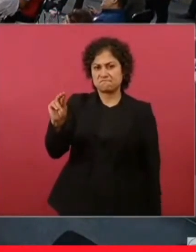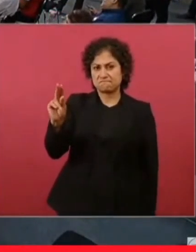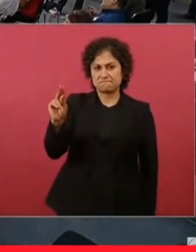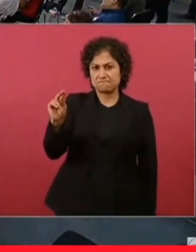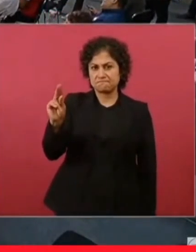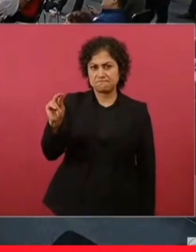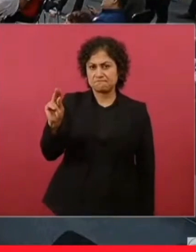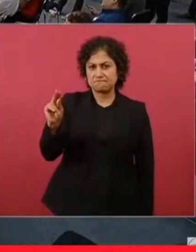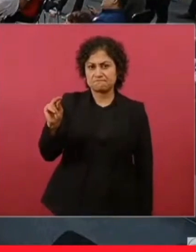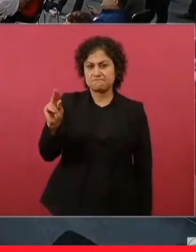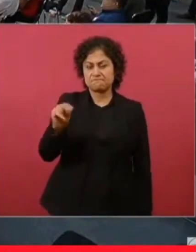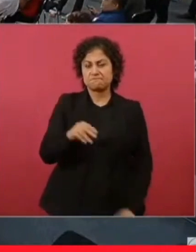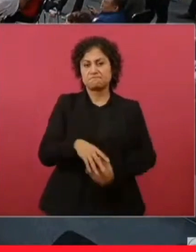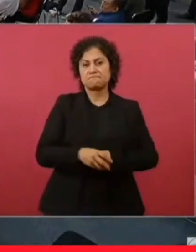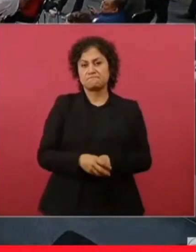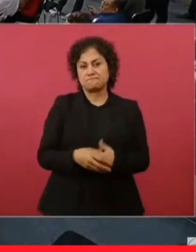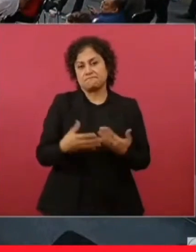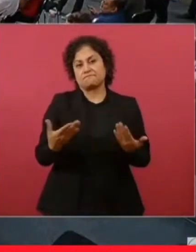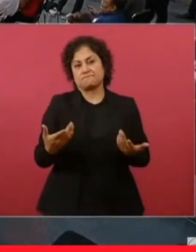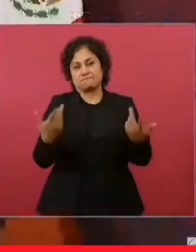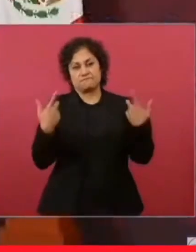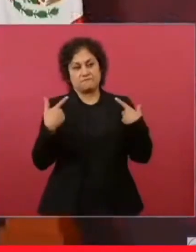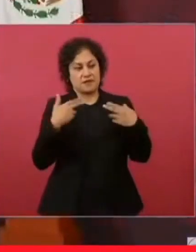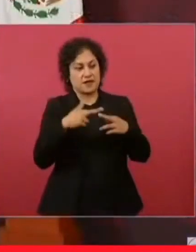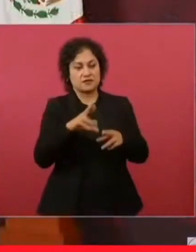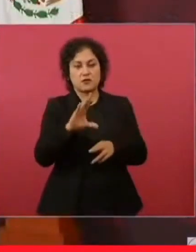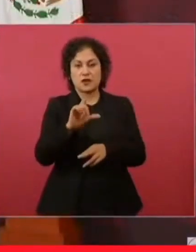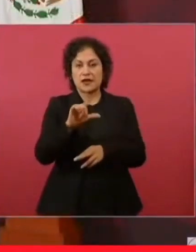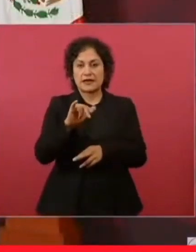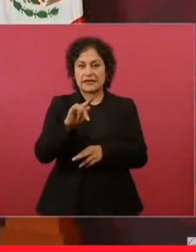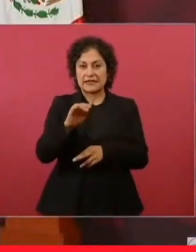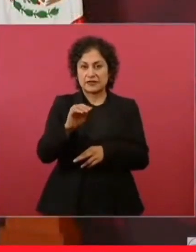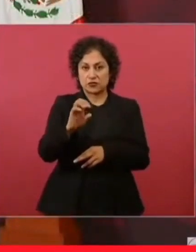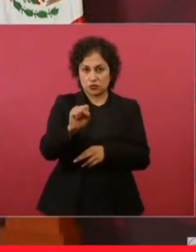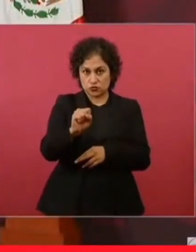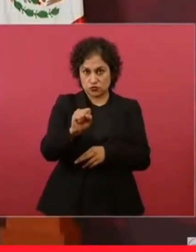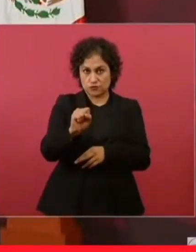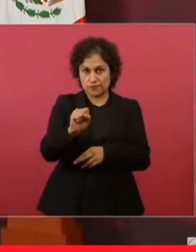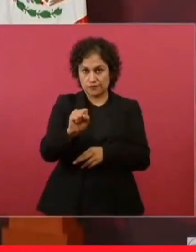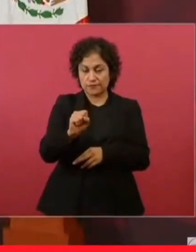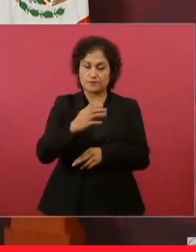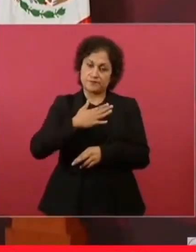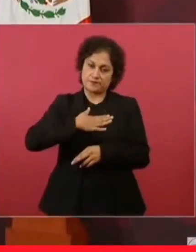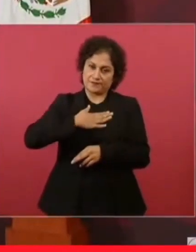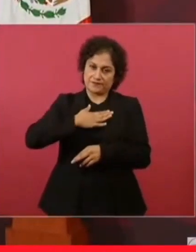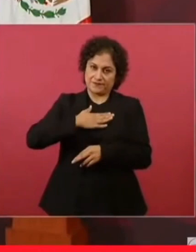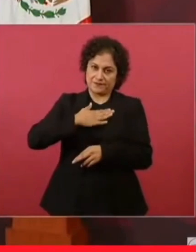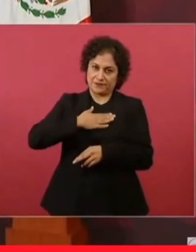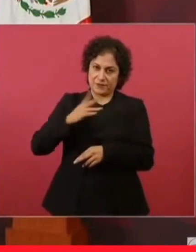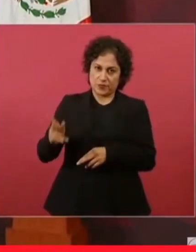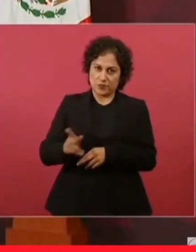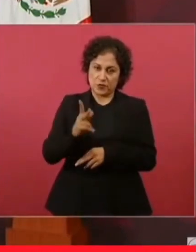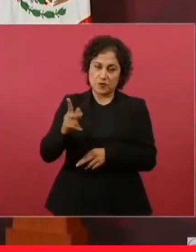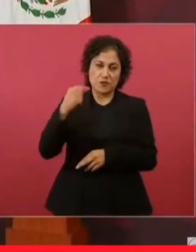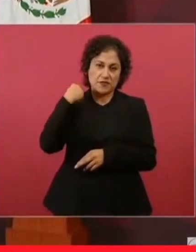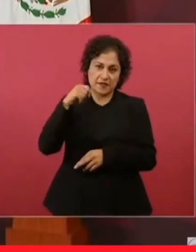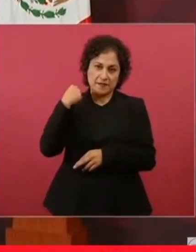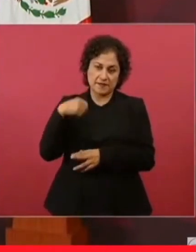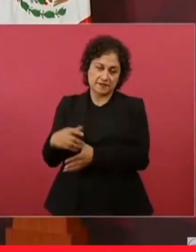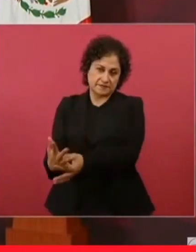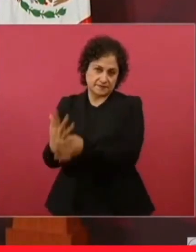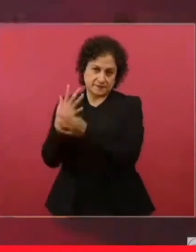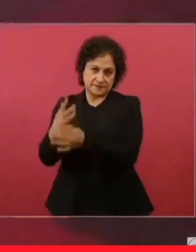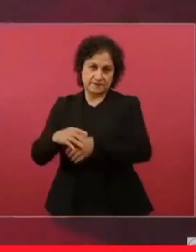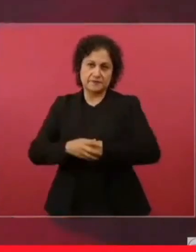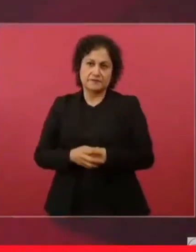No, como diría el maestro Carlitos de allá de mi tierra, de Tabasco. No está